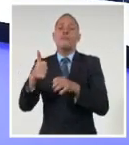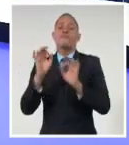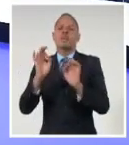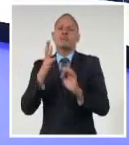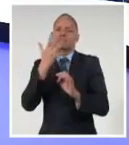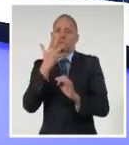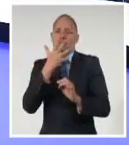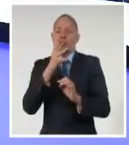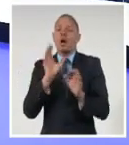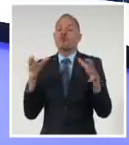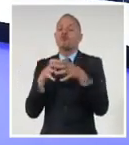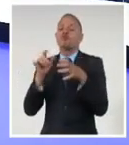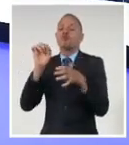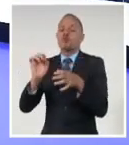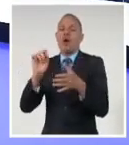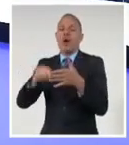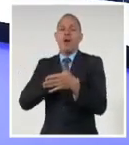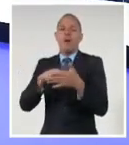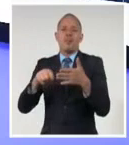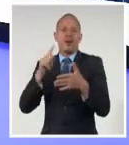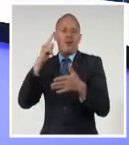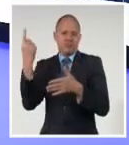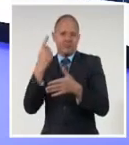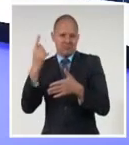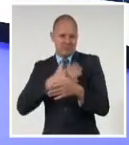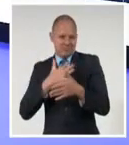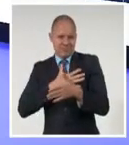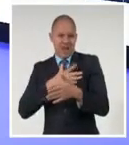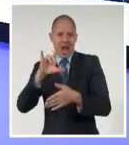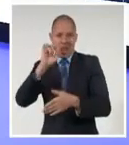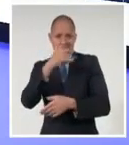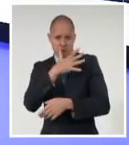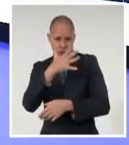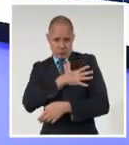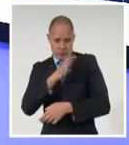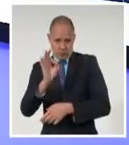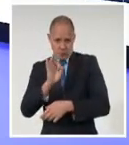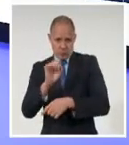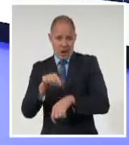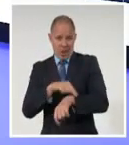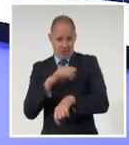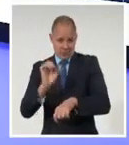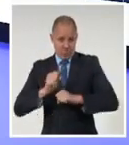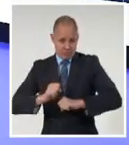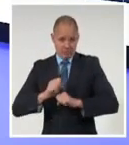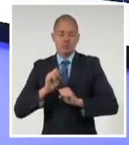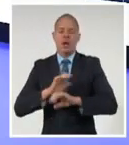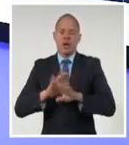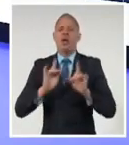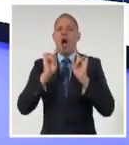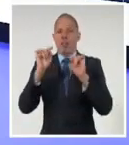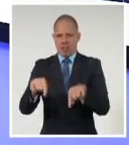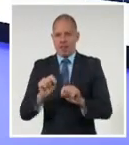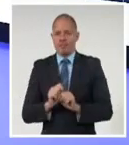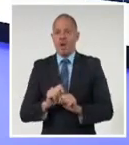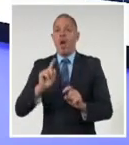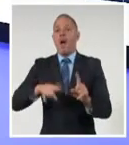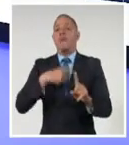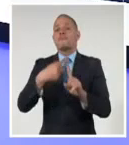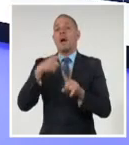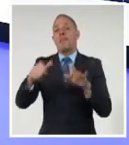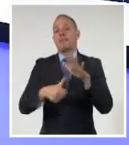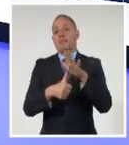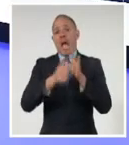Nacional del Poder Popular, Esteban Lazo Hernández, y con la participación del primer secretario del Comité Central del Partido y presidente de la